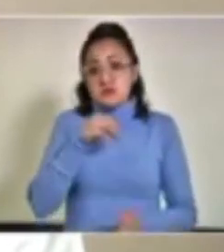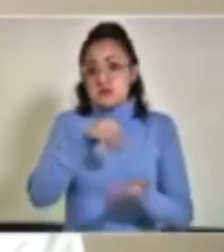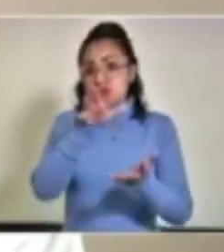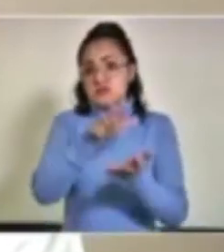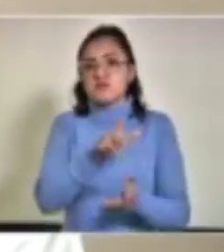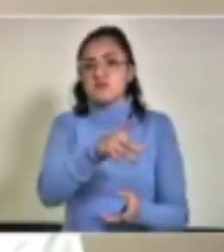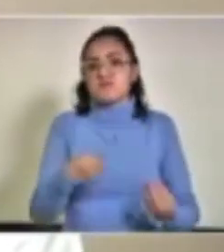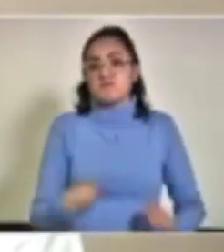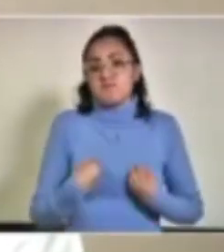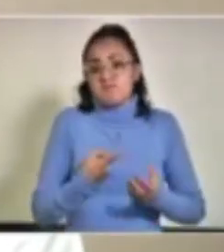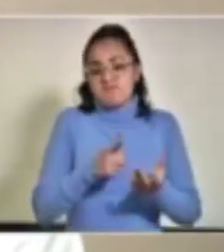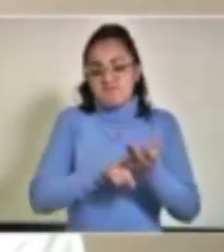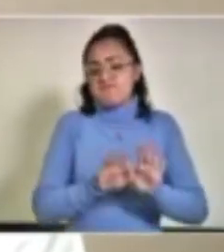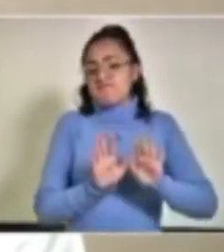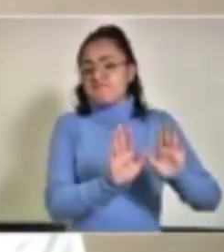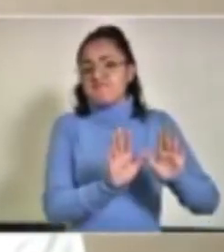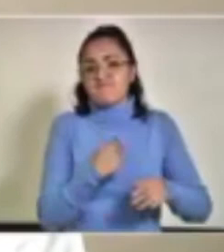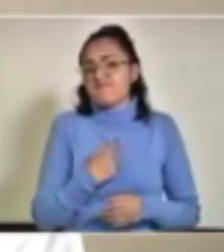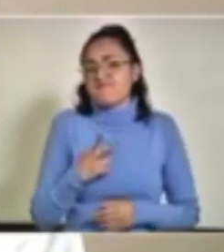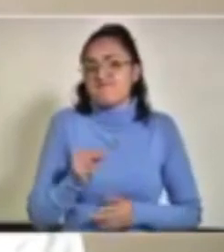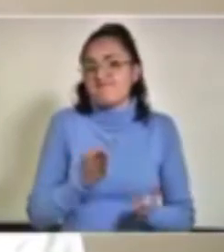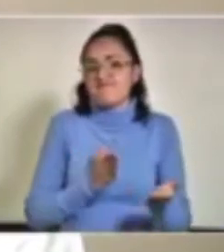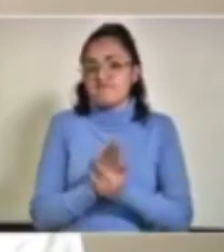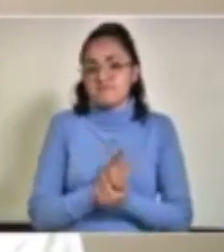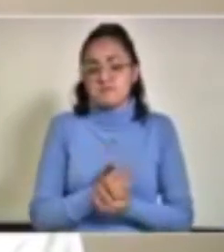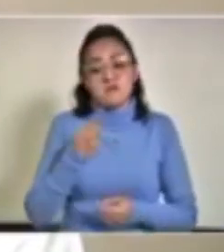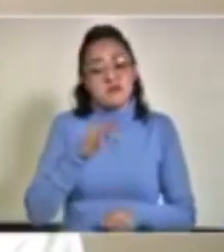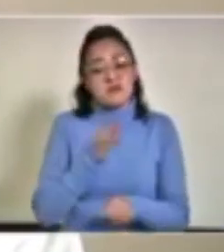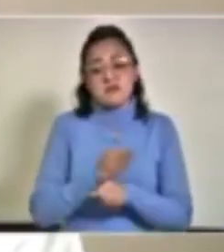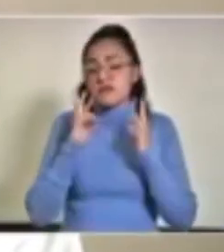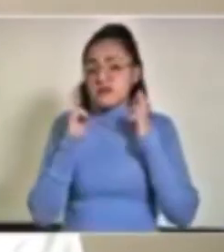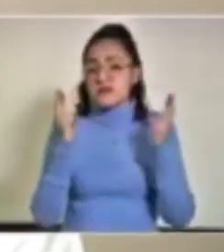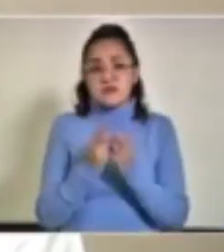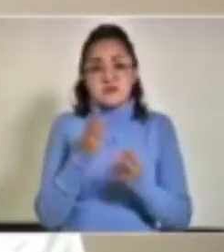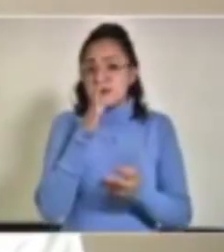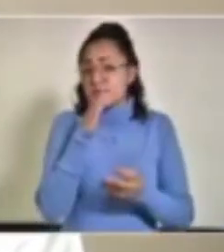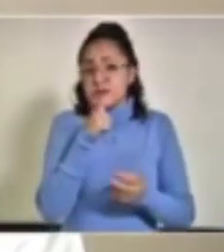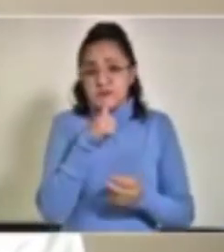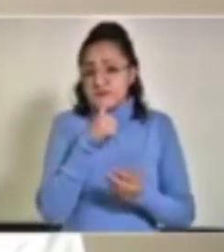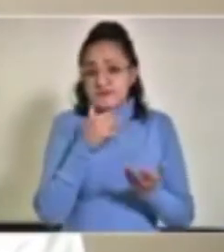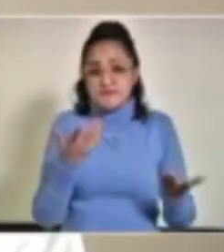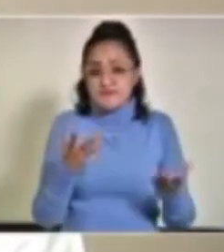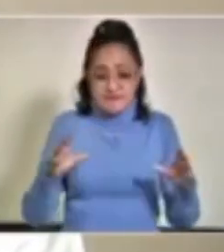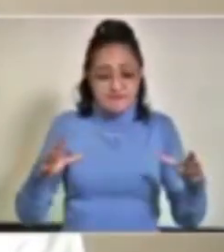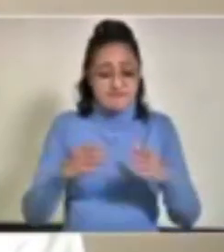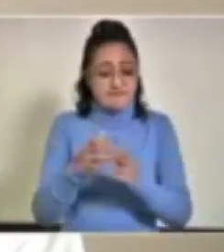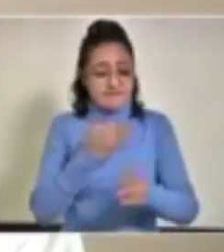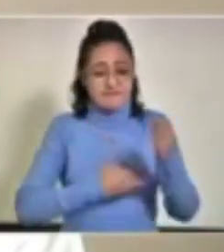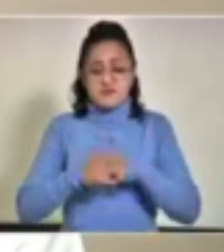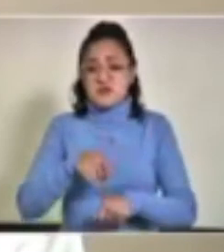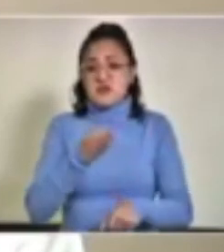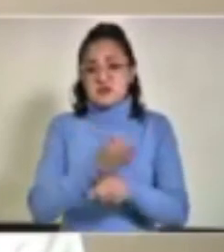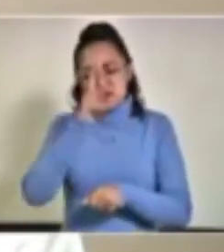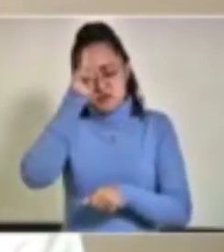interna pero no puede haber hoy reuniones colectivas estamos en el peor momento